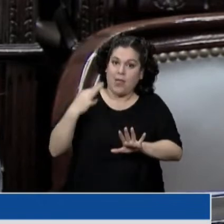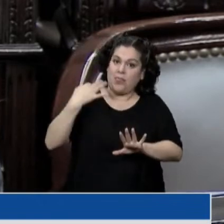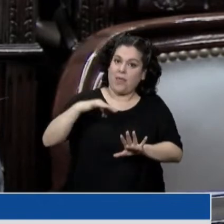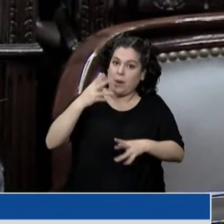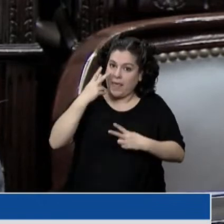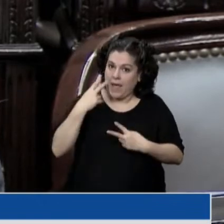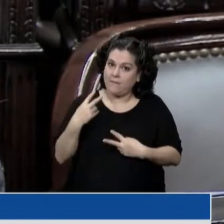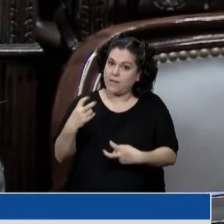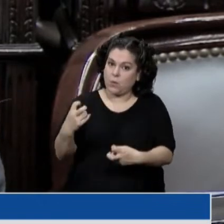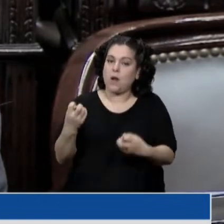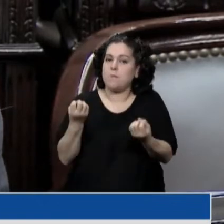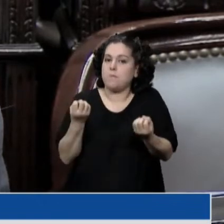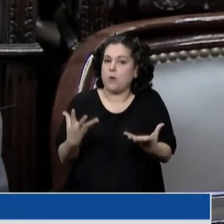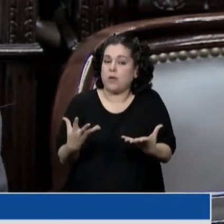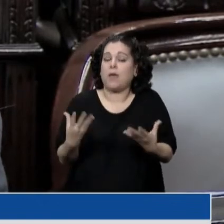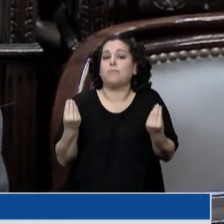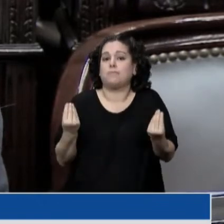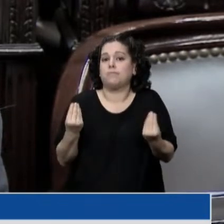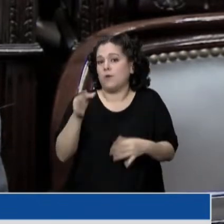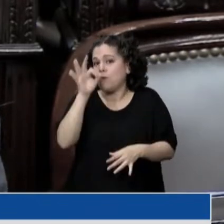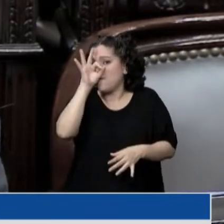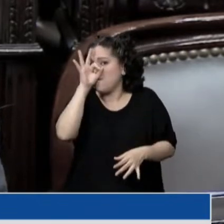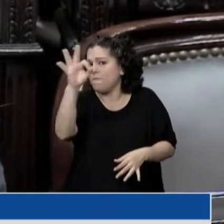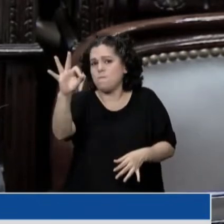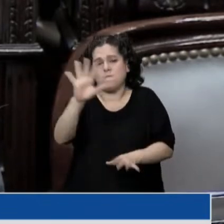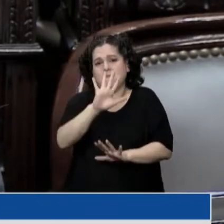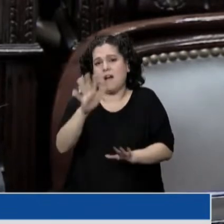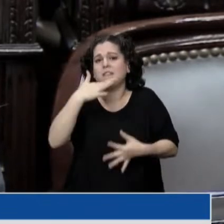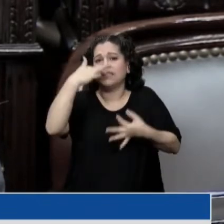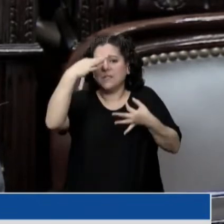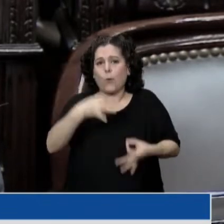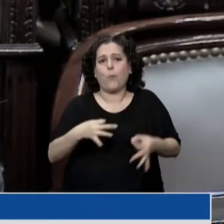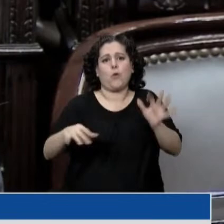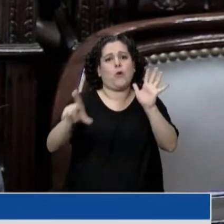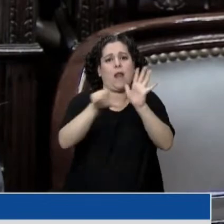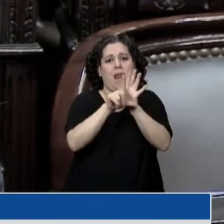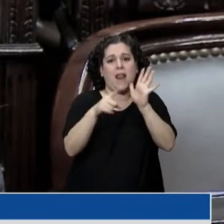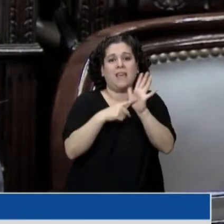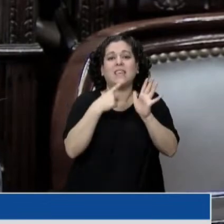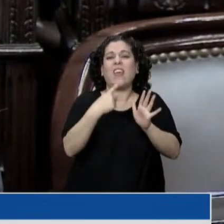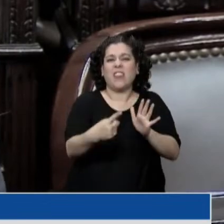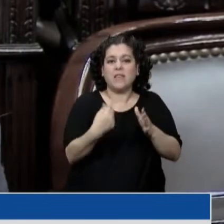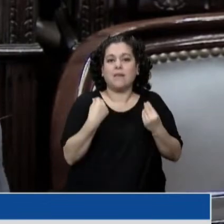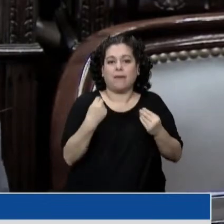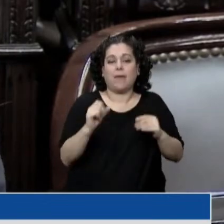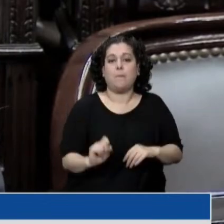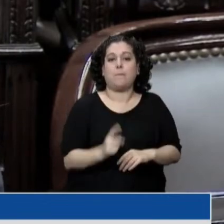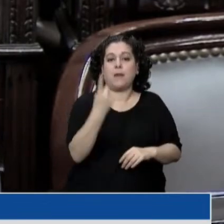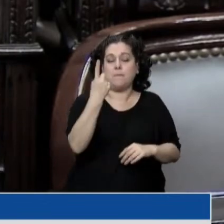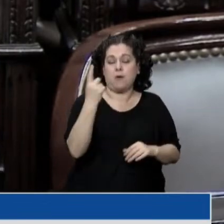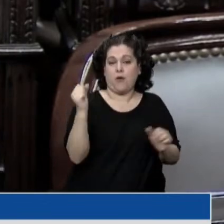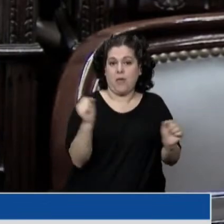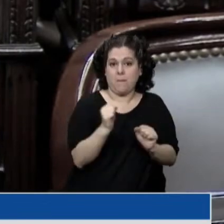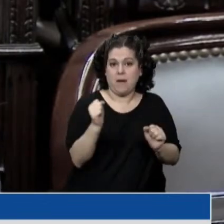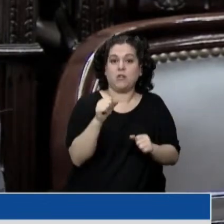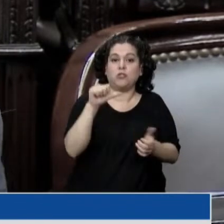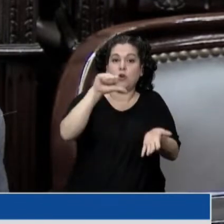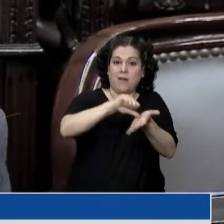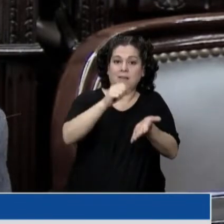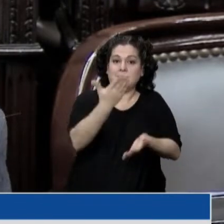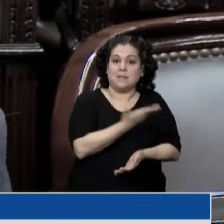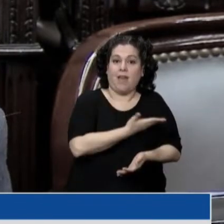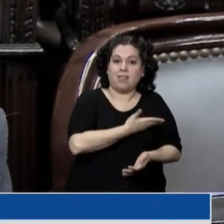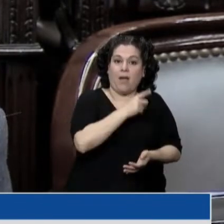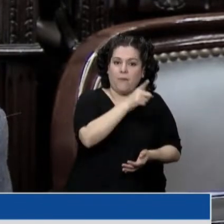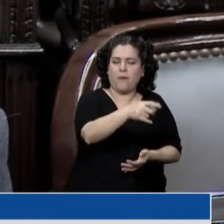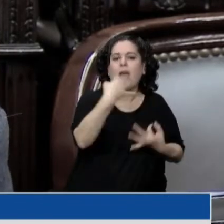averiguarlos porque nunca se cumplió ni siquiera con la ley que establece que el 1 de mayo en Santa Fe se deben realizar los